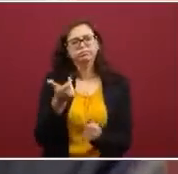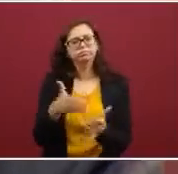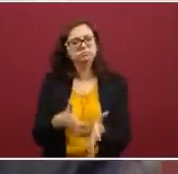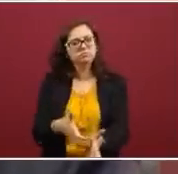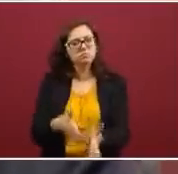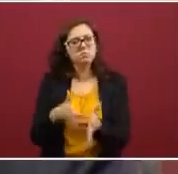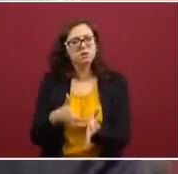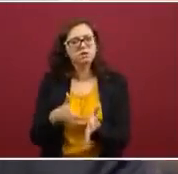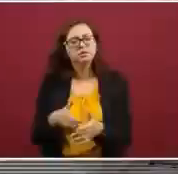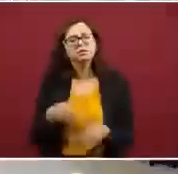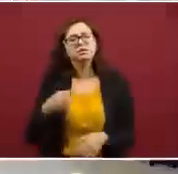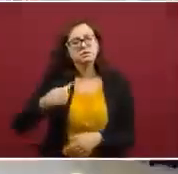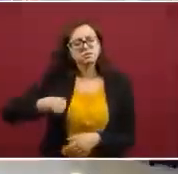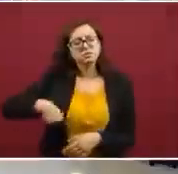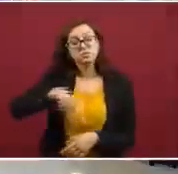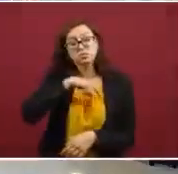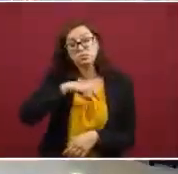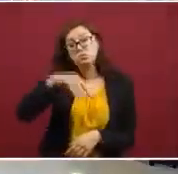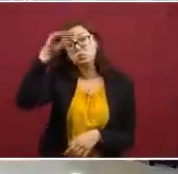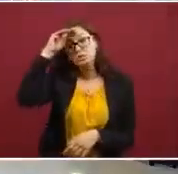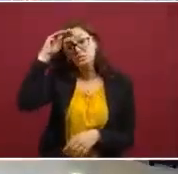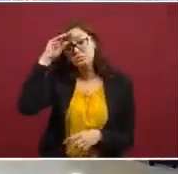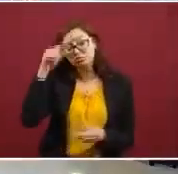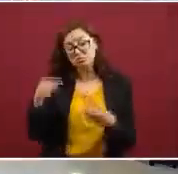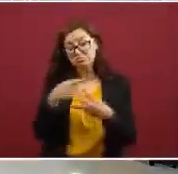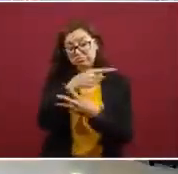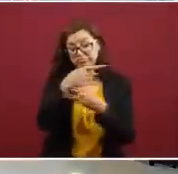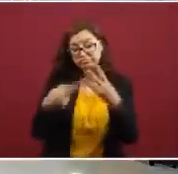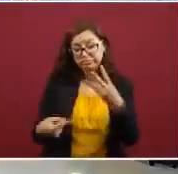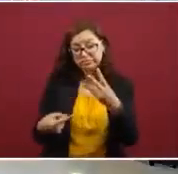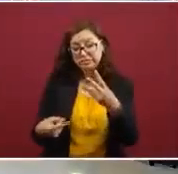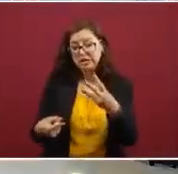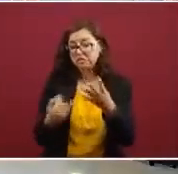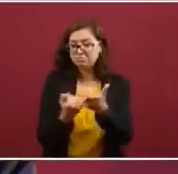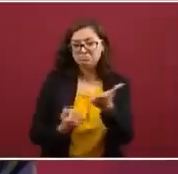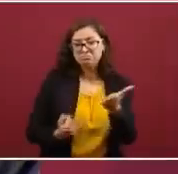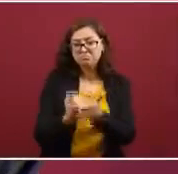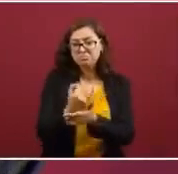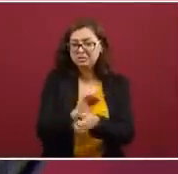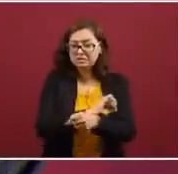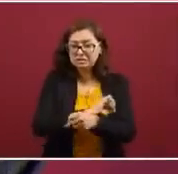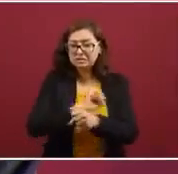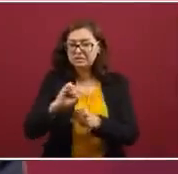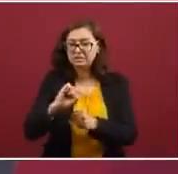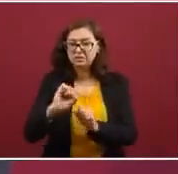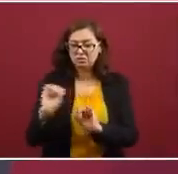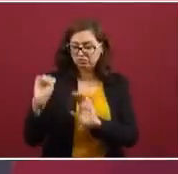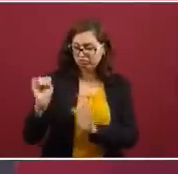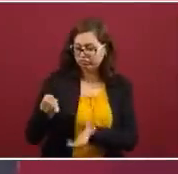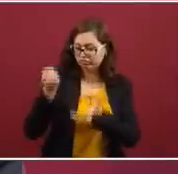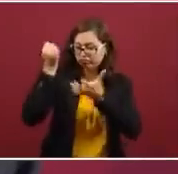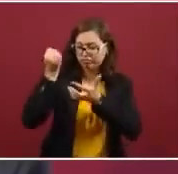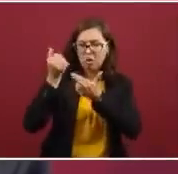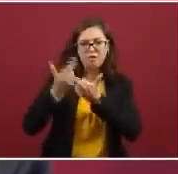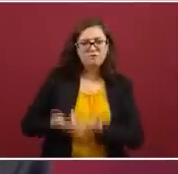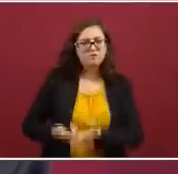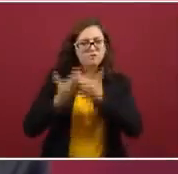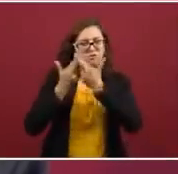Pensamos que de esta manera vamos a poder liberar muchos fondos, y ya se está